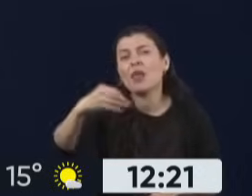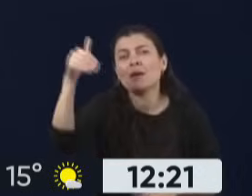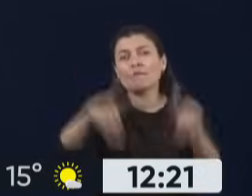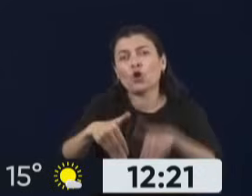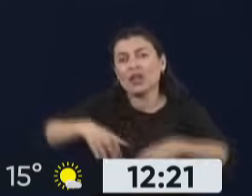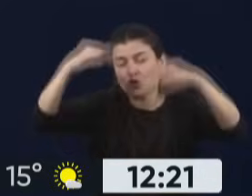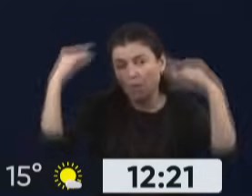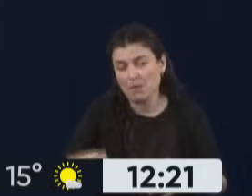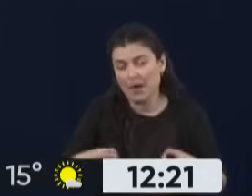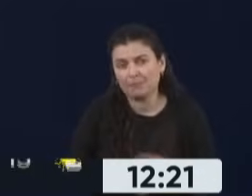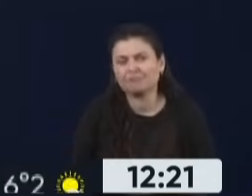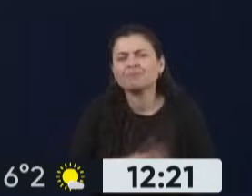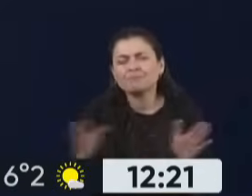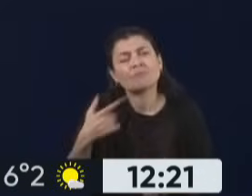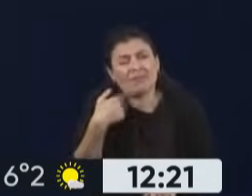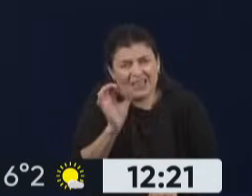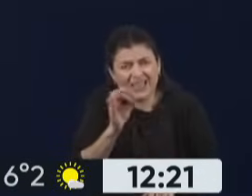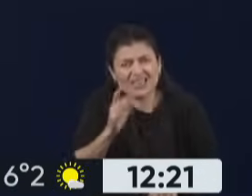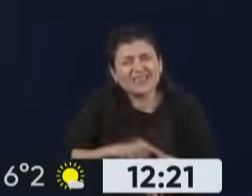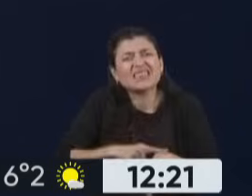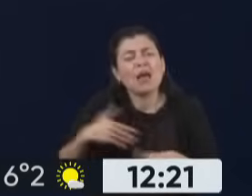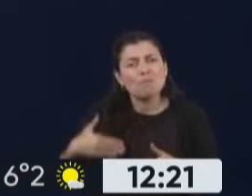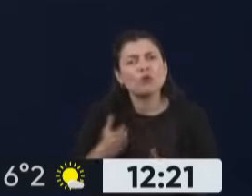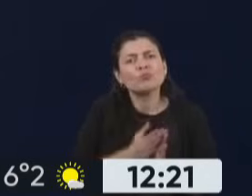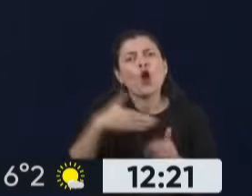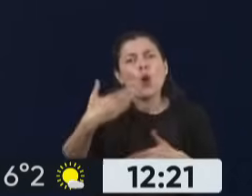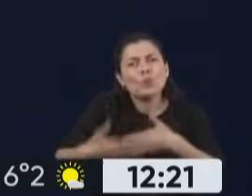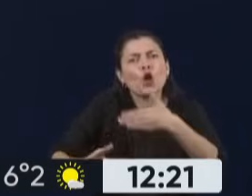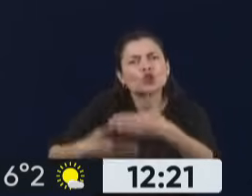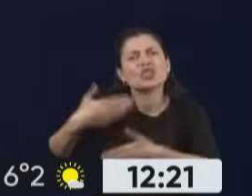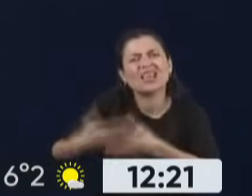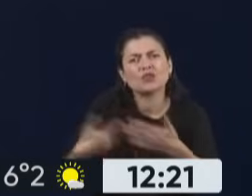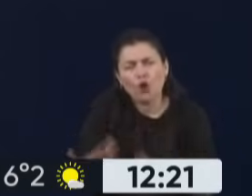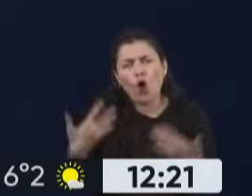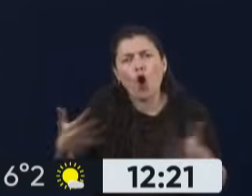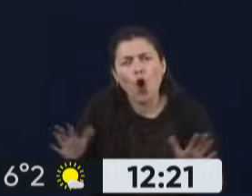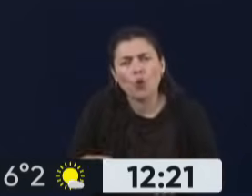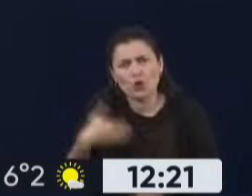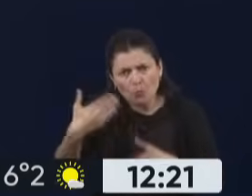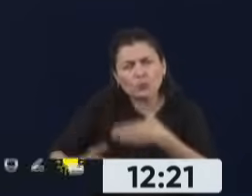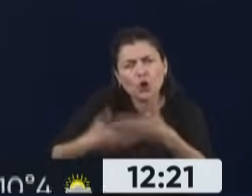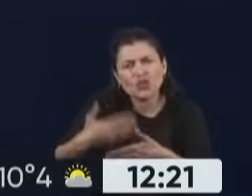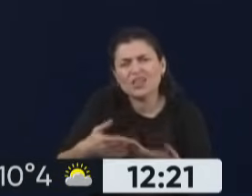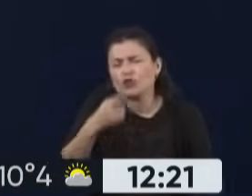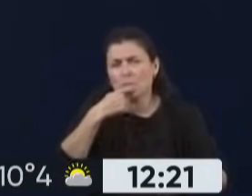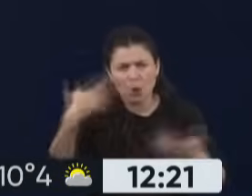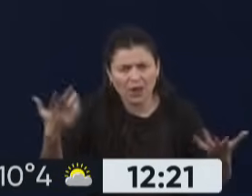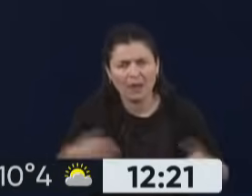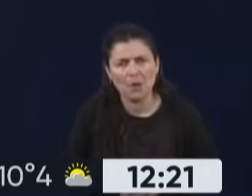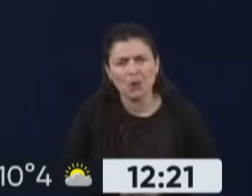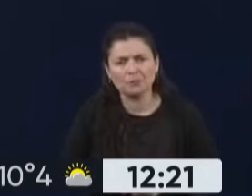de eso, es un proceso, está muy bien, la pregunta es lógica, es un